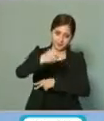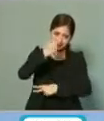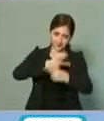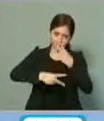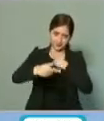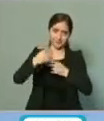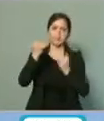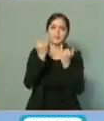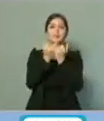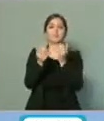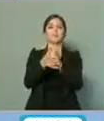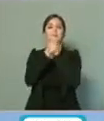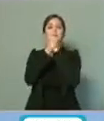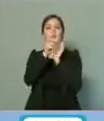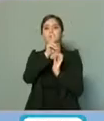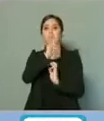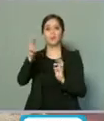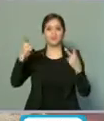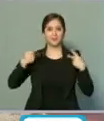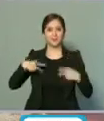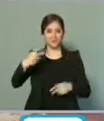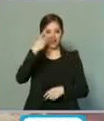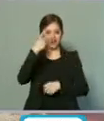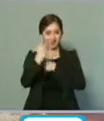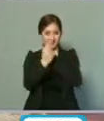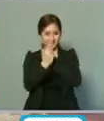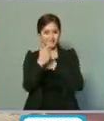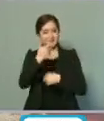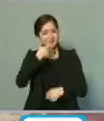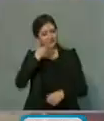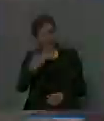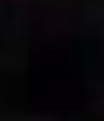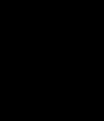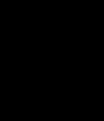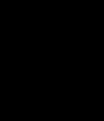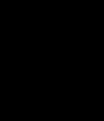un saludo a todos los que nos ven. Claro que estén que muy sí. bien, hasta luego. Buen fin de semana, Gracias, Pilar. igualmente, hasta luego.